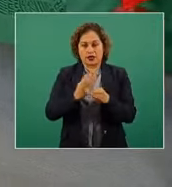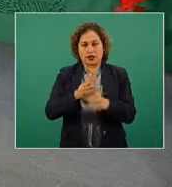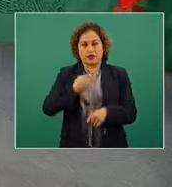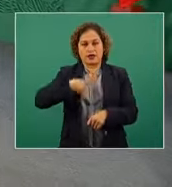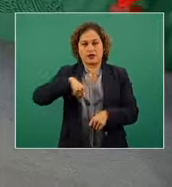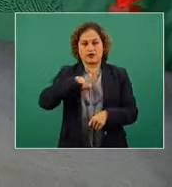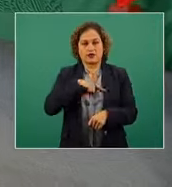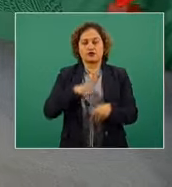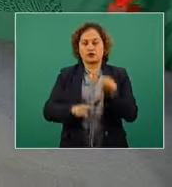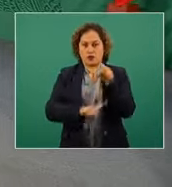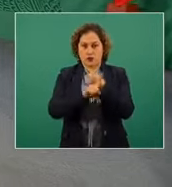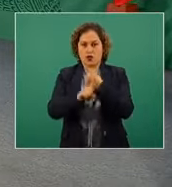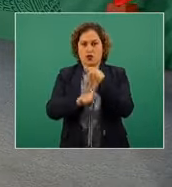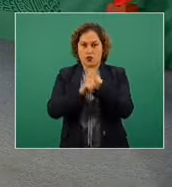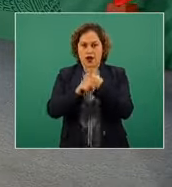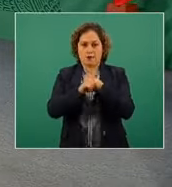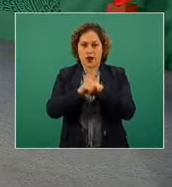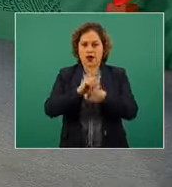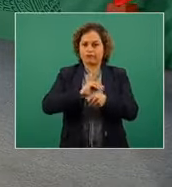la economía,